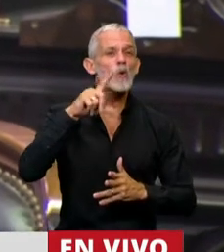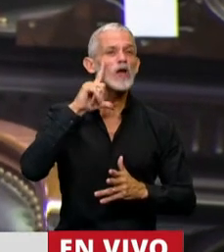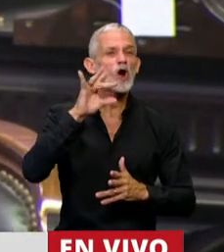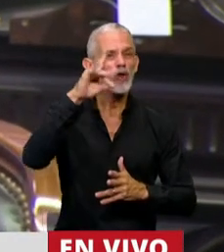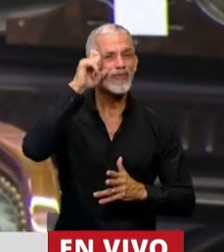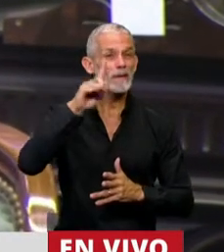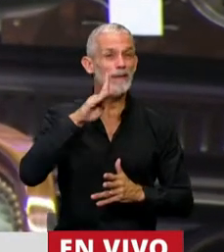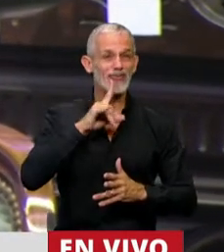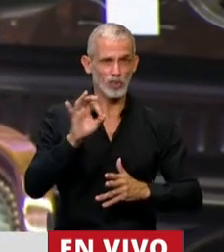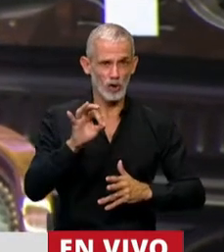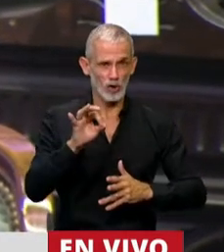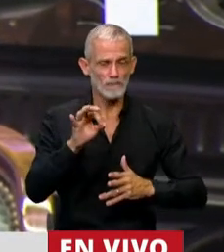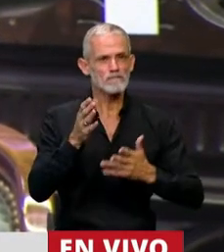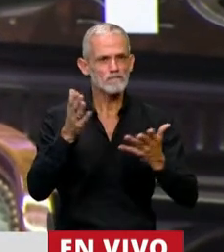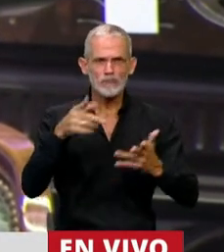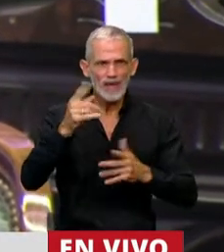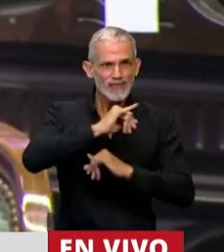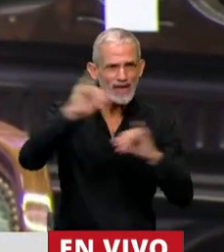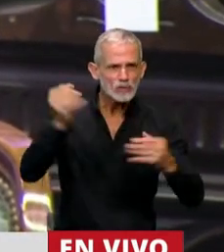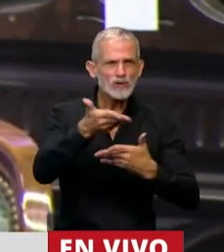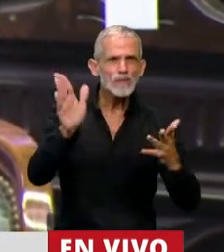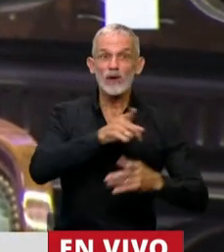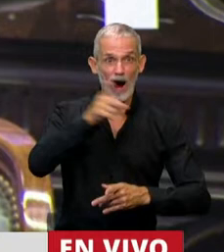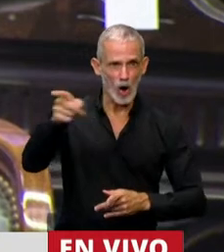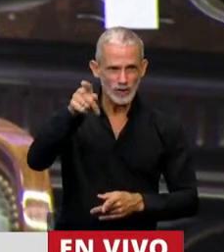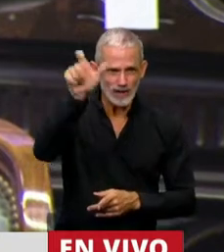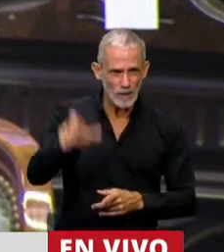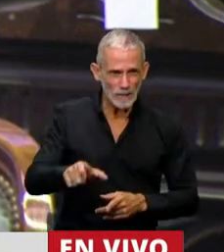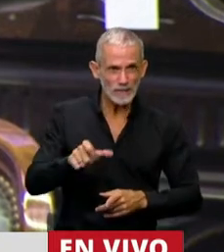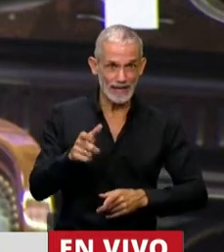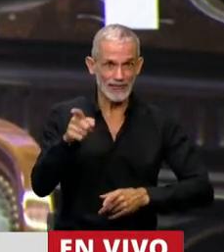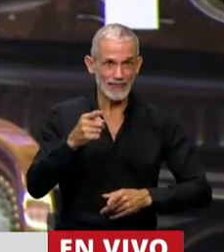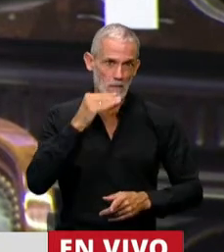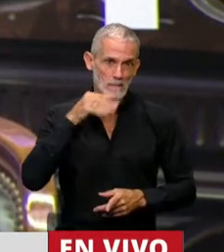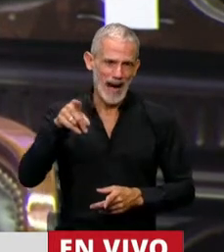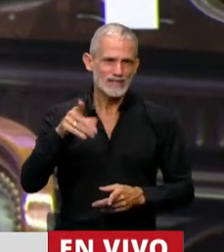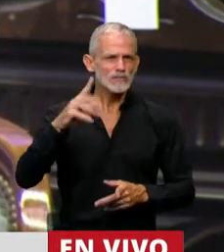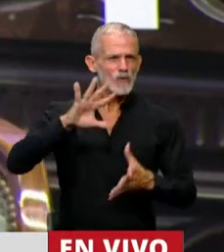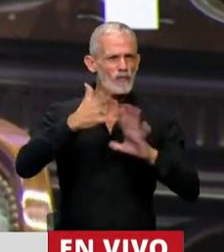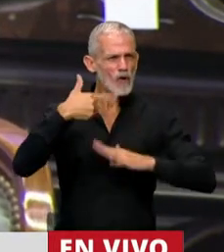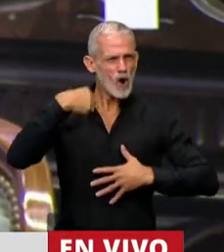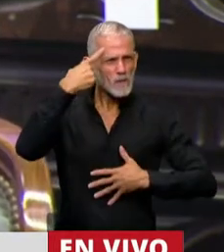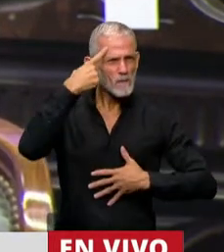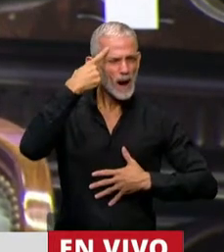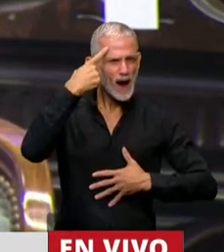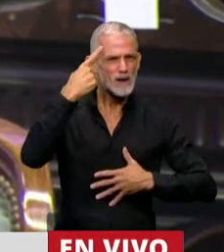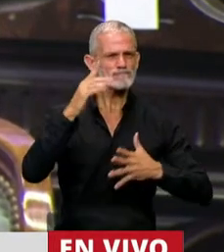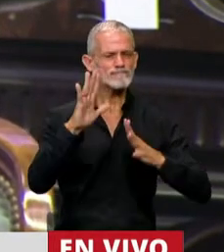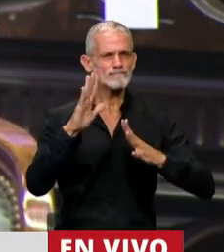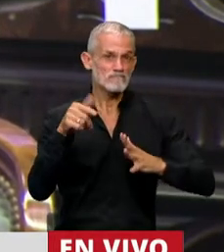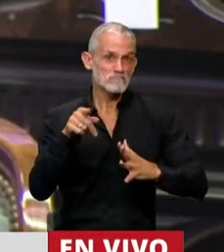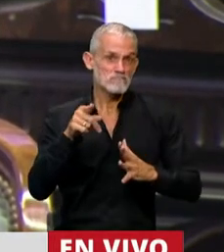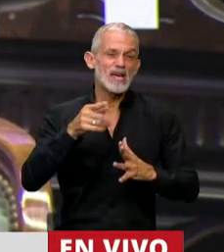Vido. Hizo una denuncia pública contra usted, señor presidente, que a mi modo de ver, más allá de que